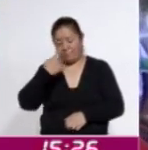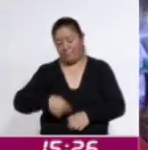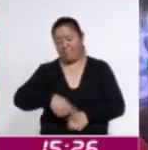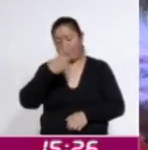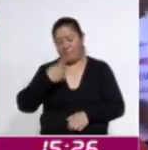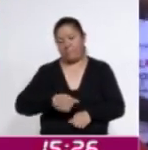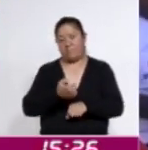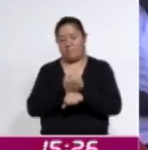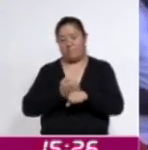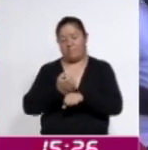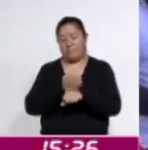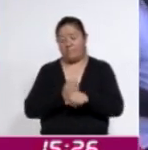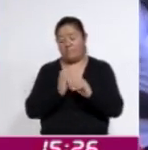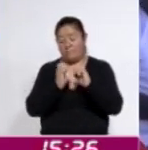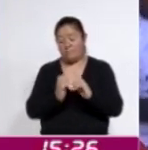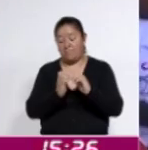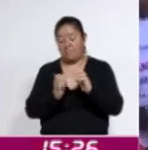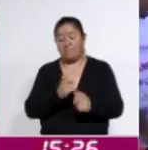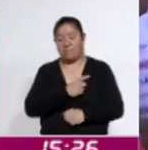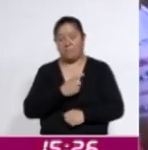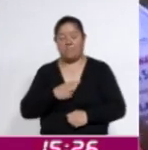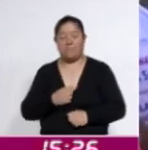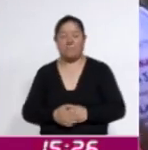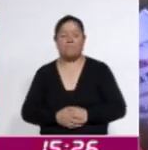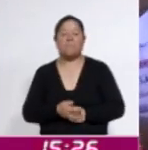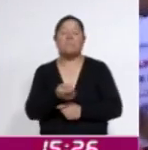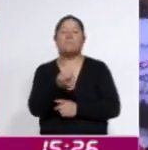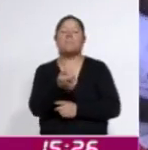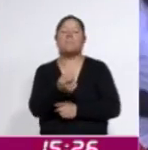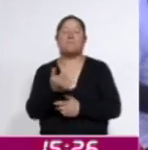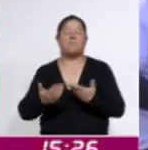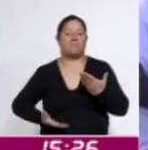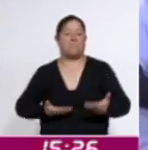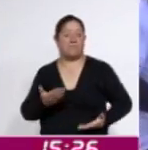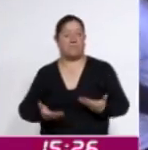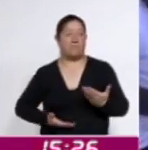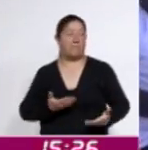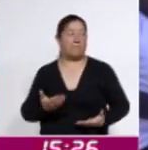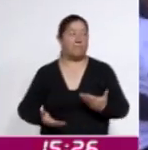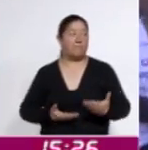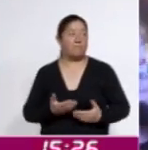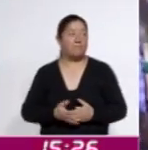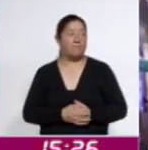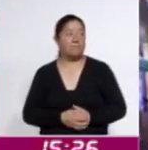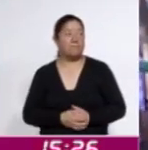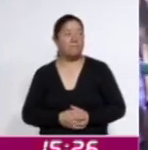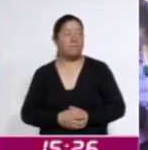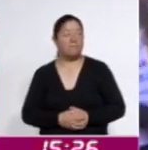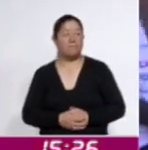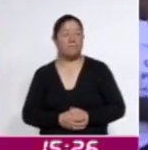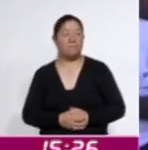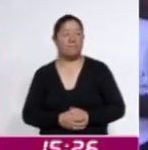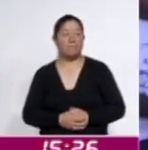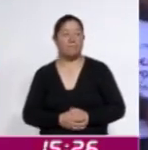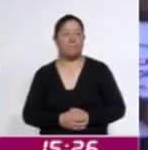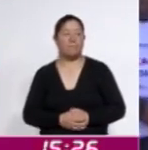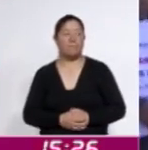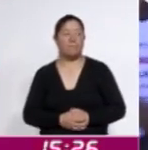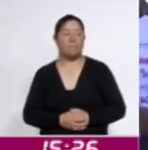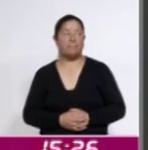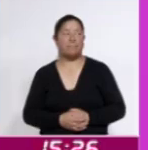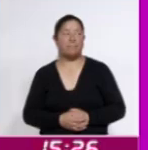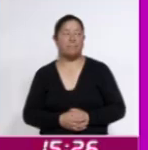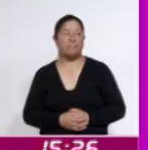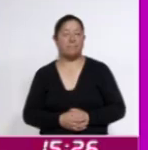debemos de cuidarnos y todo. Caminar, bailo un poquito también, me gusta mucho la danza.